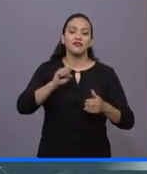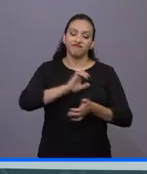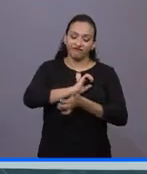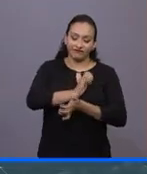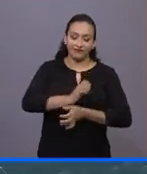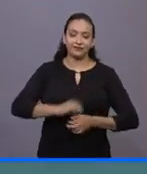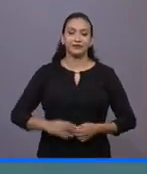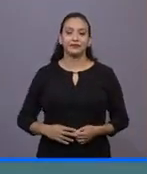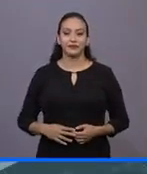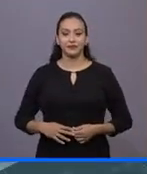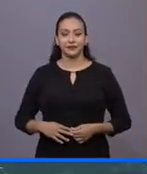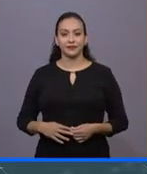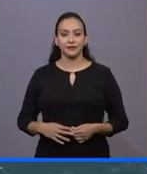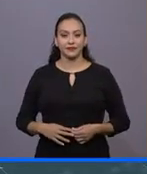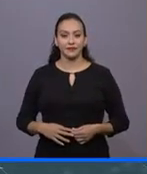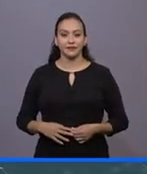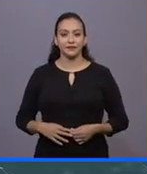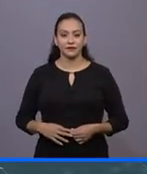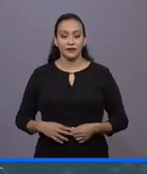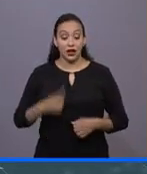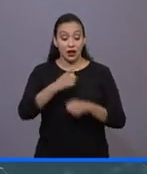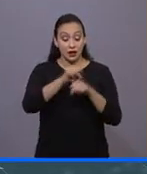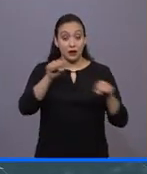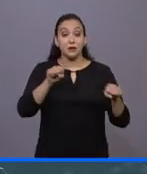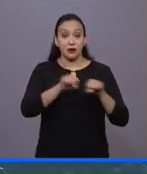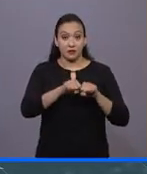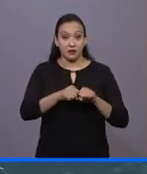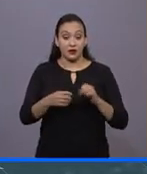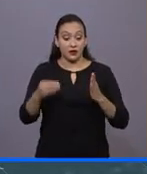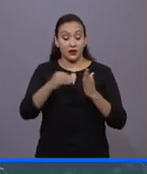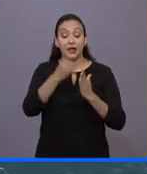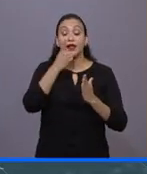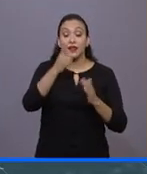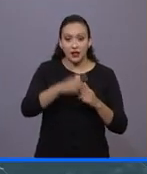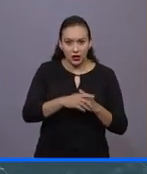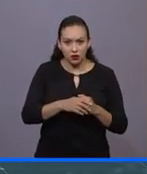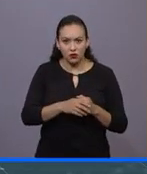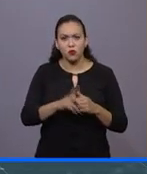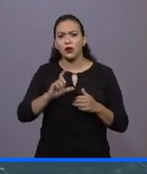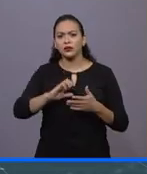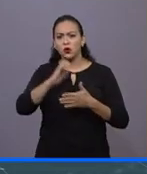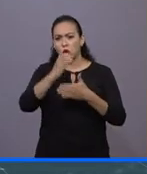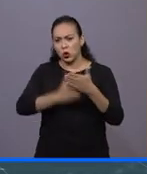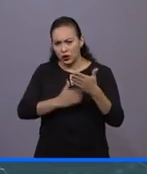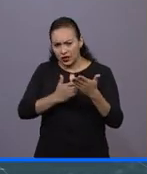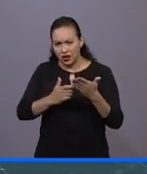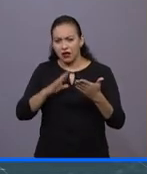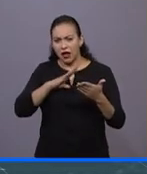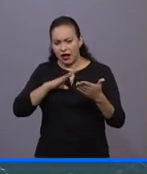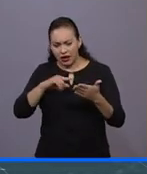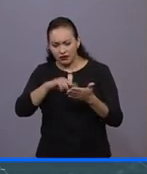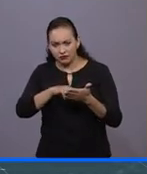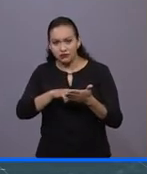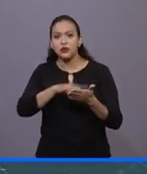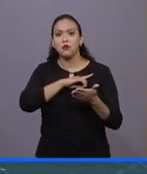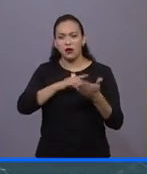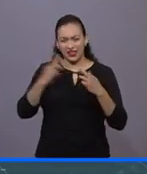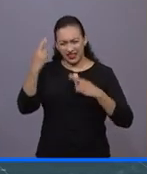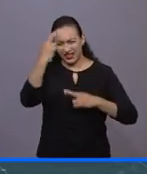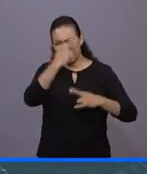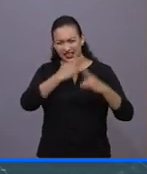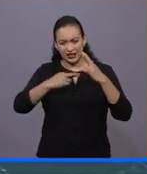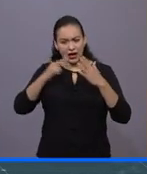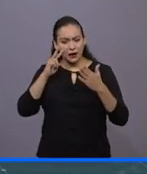discriminación. La primera sala determinó que en cualquier contrato se puede analizar si existe explotación de